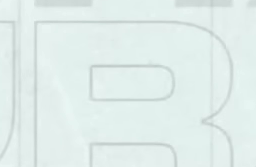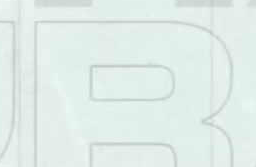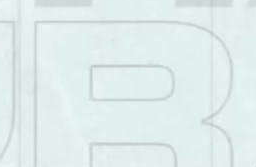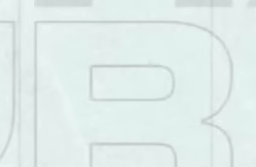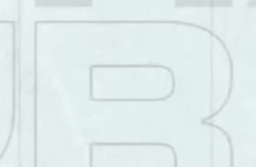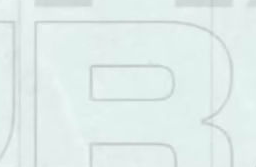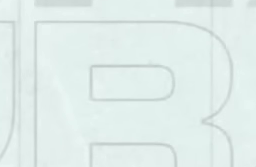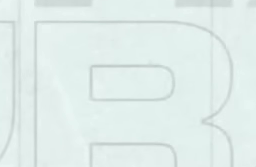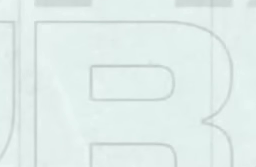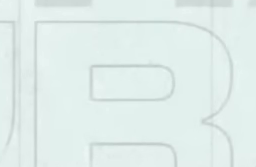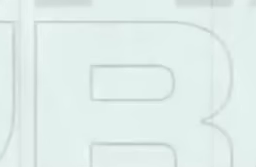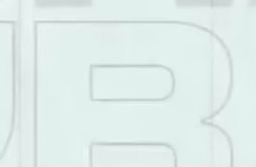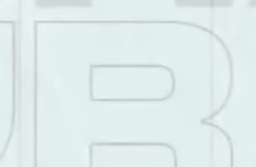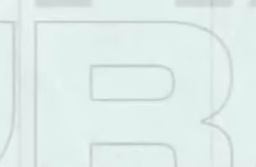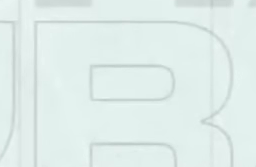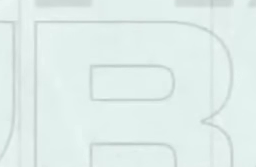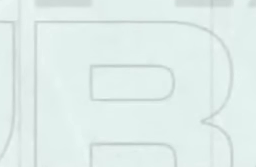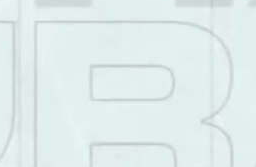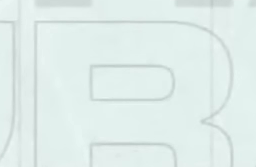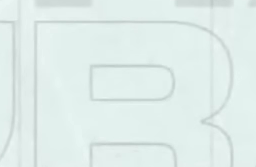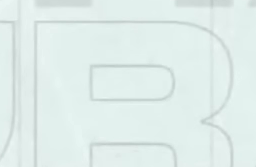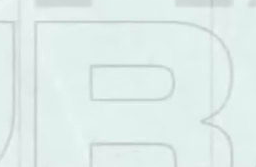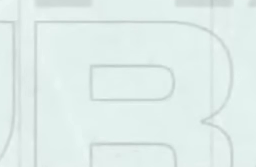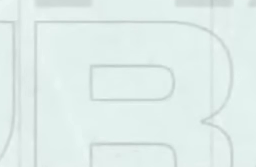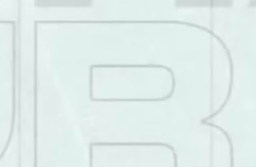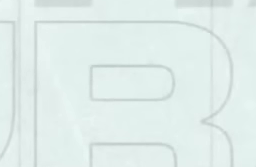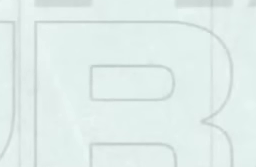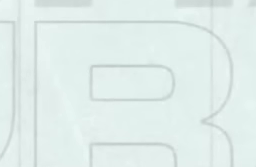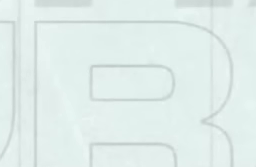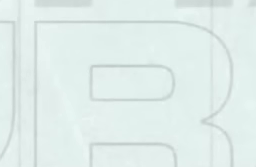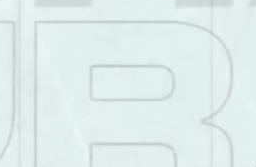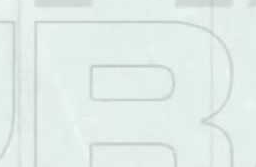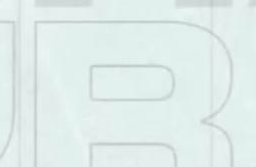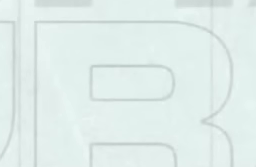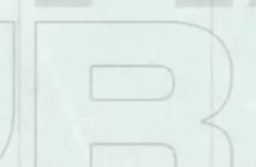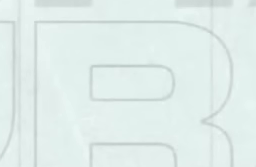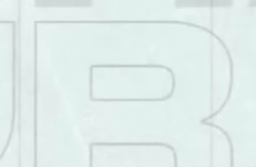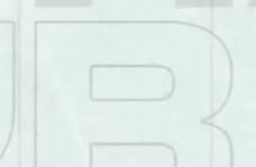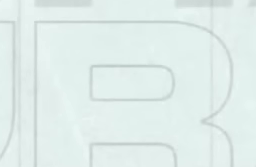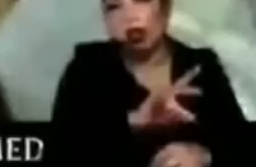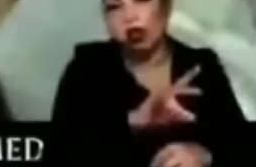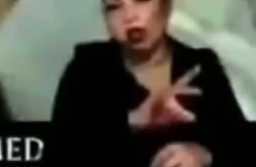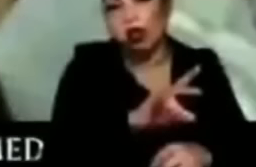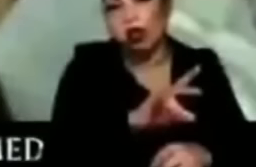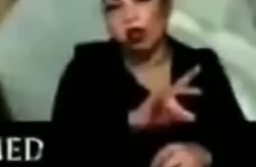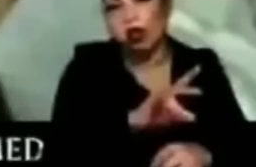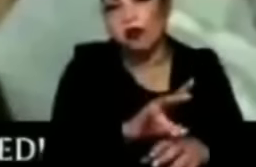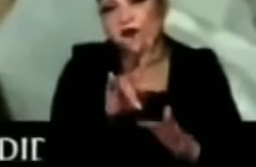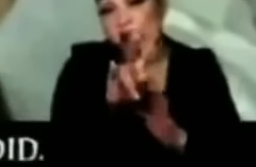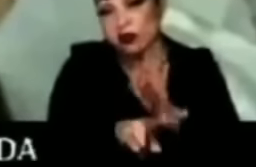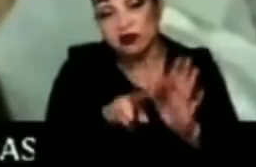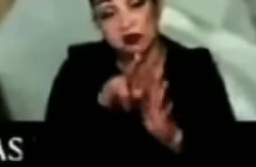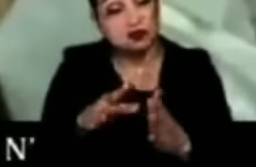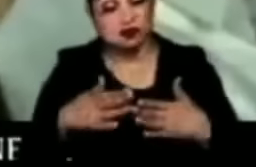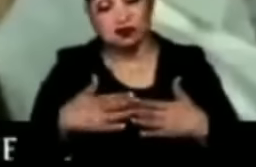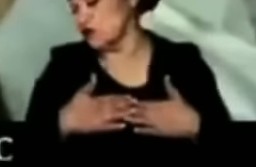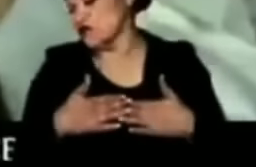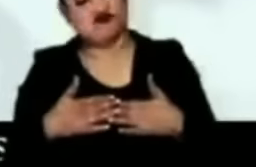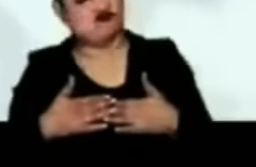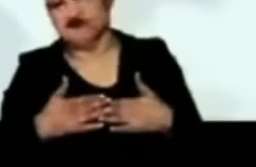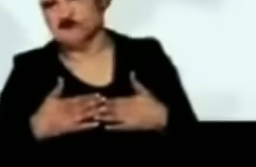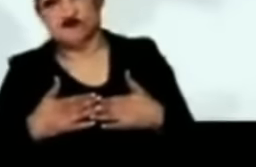narcotráfico y de seguridad nacional, pero bueno, esto fue lo que dijo Rubén Rocha Moya en conferencia de prensa. No lo voy a calificar,